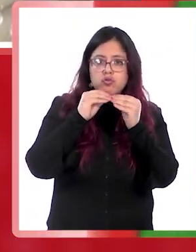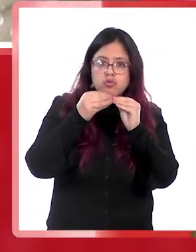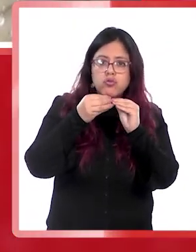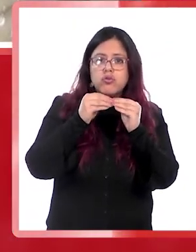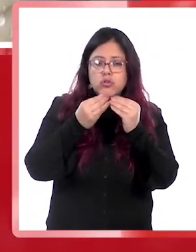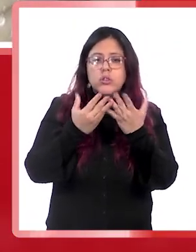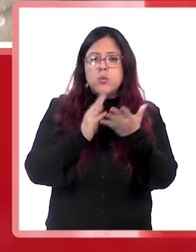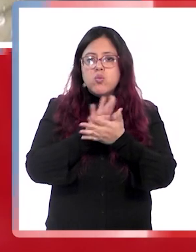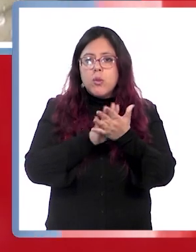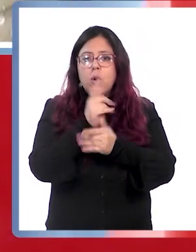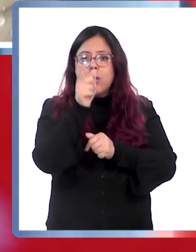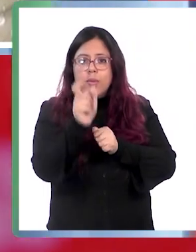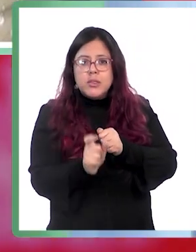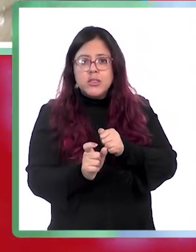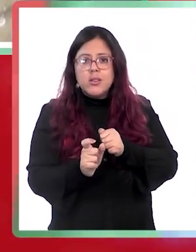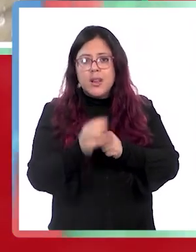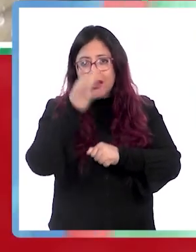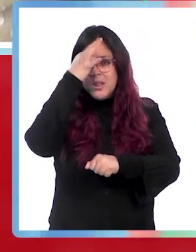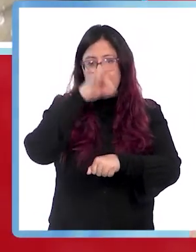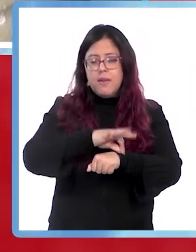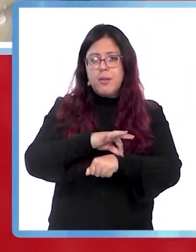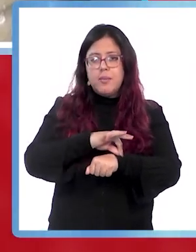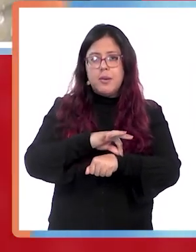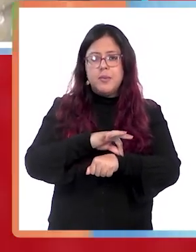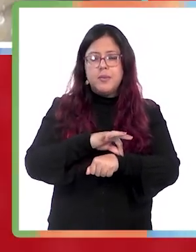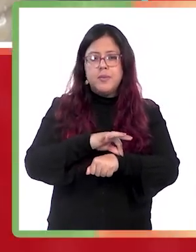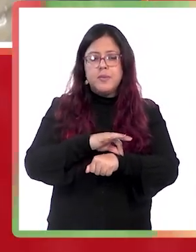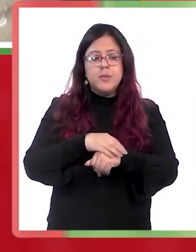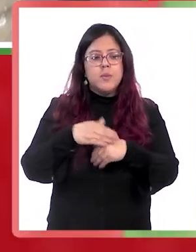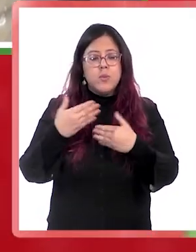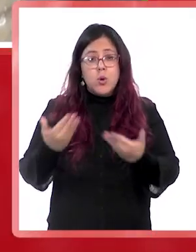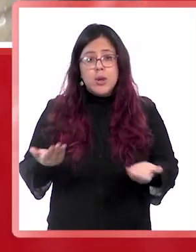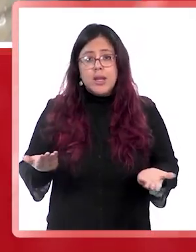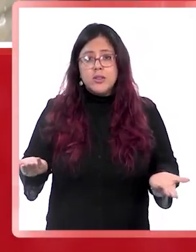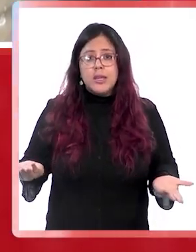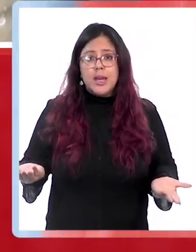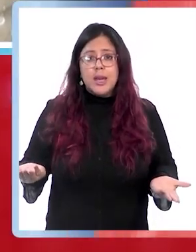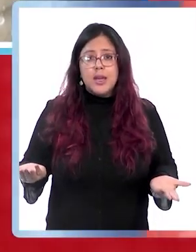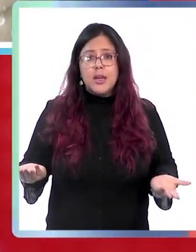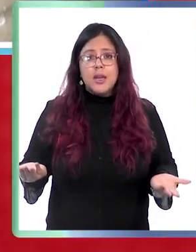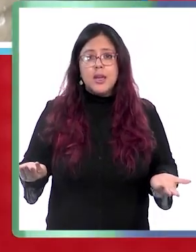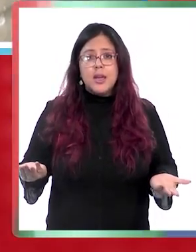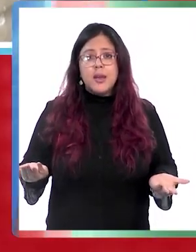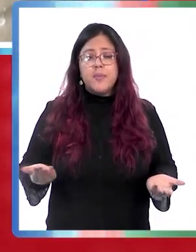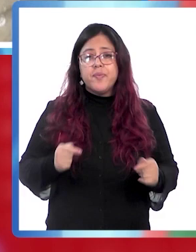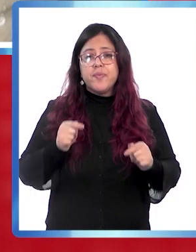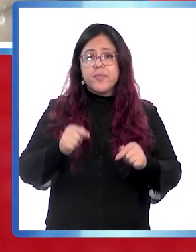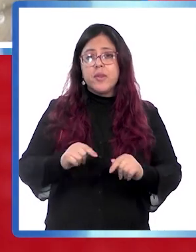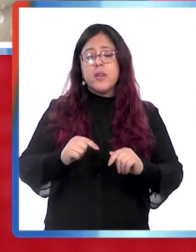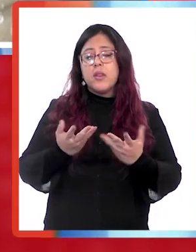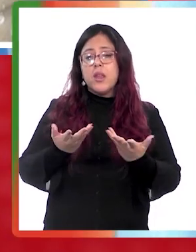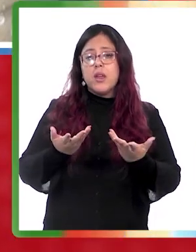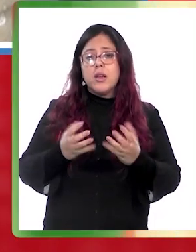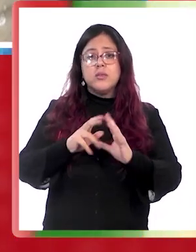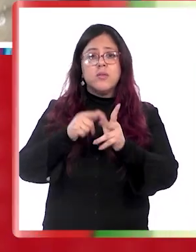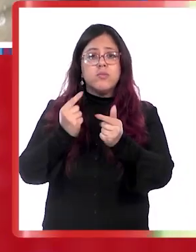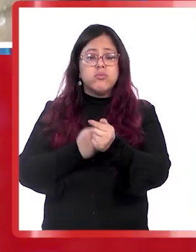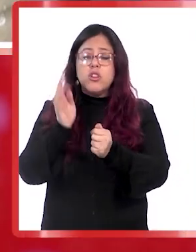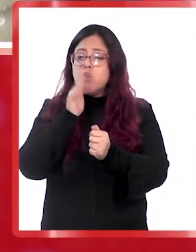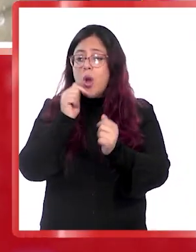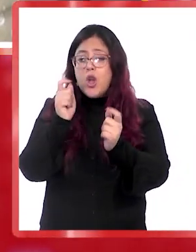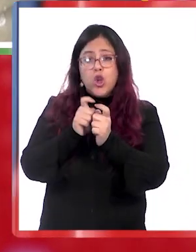una persona infectada, ¿ya? Así que cuando uno va en su mismo grupo familiar y no tiene este tipo de